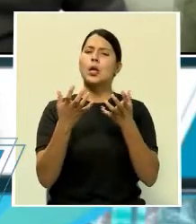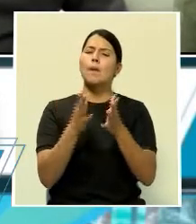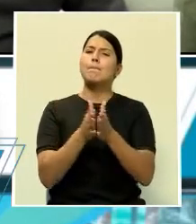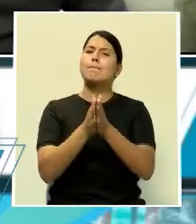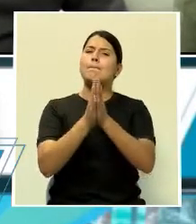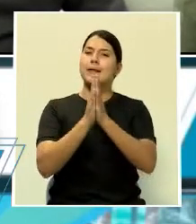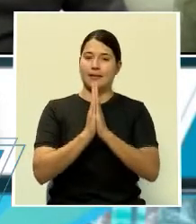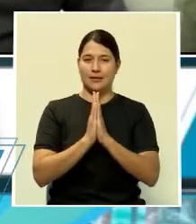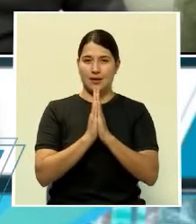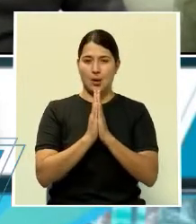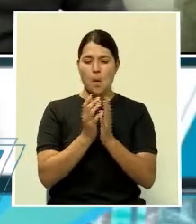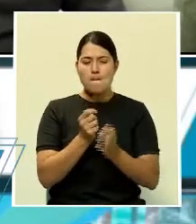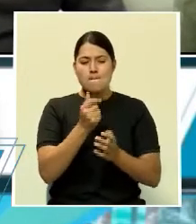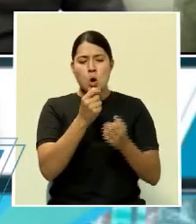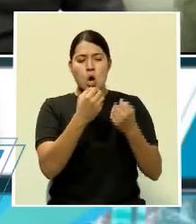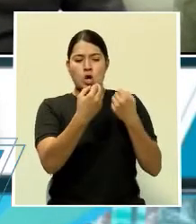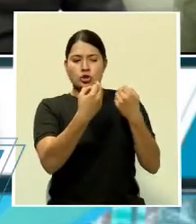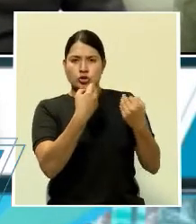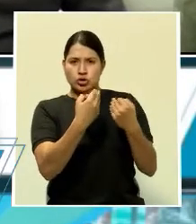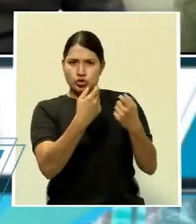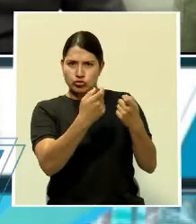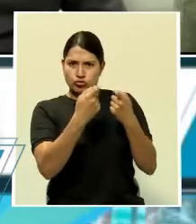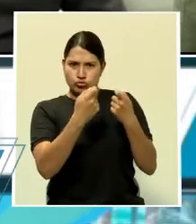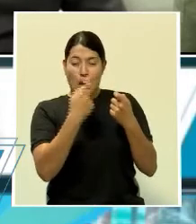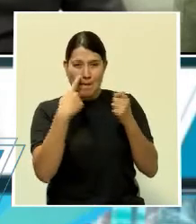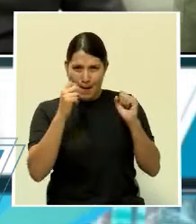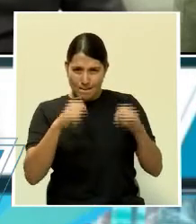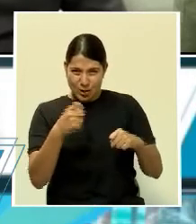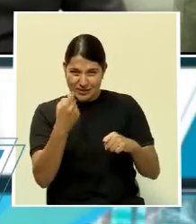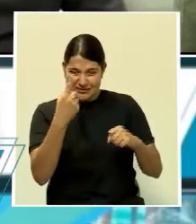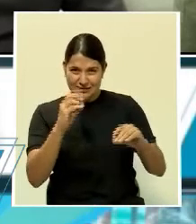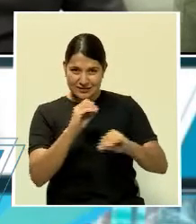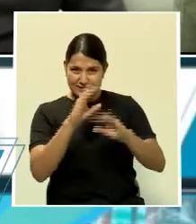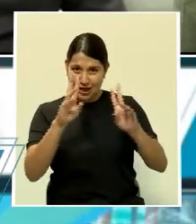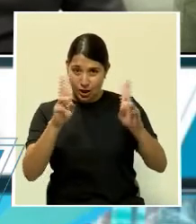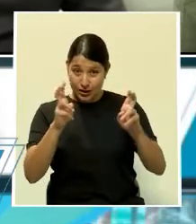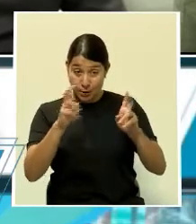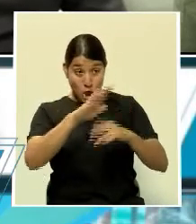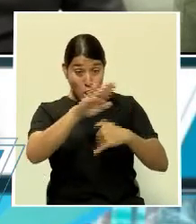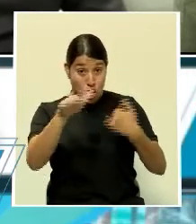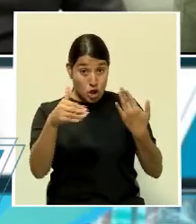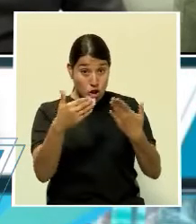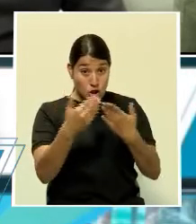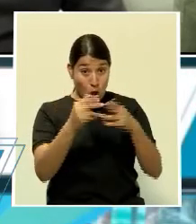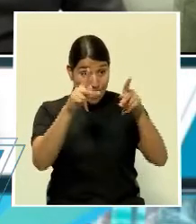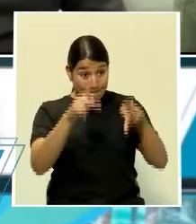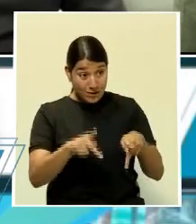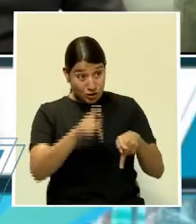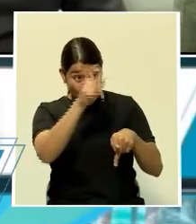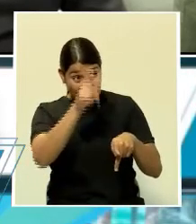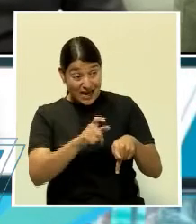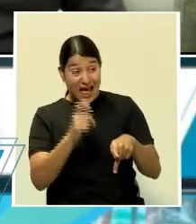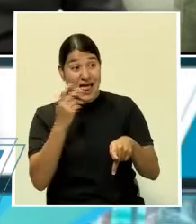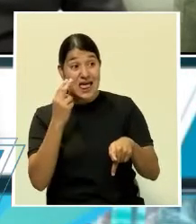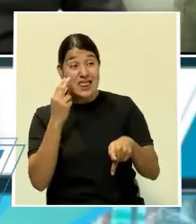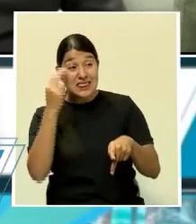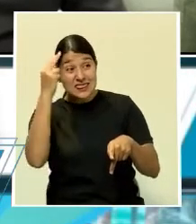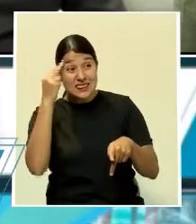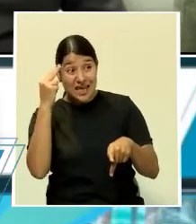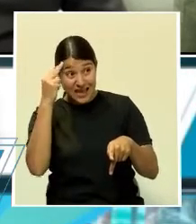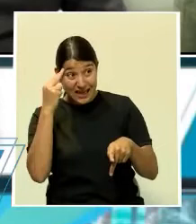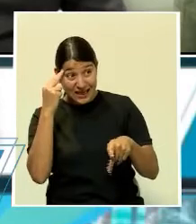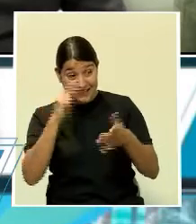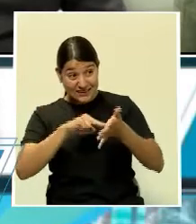poco de docencia para marcar el terreno. Todas las personas negras son afrodescendientes. ¿Qué